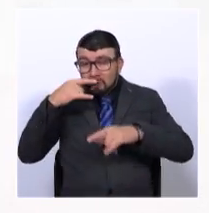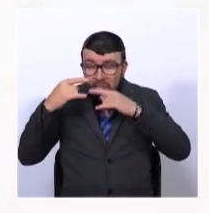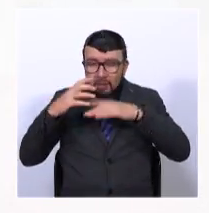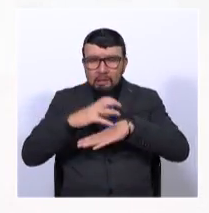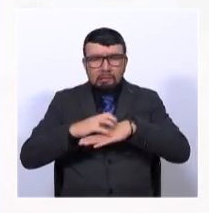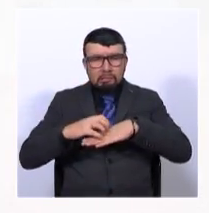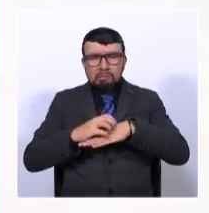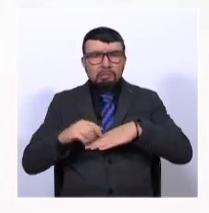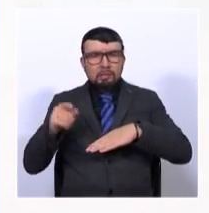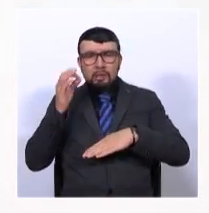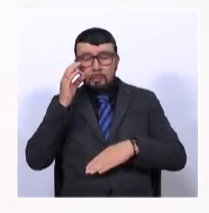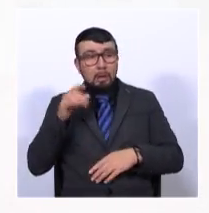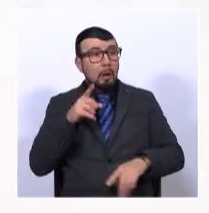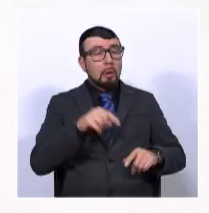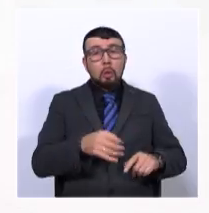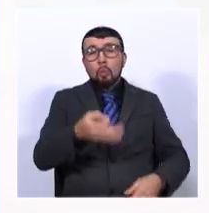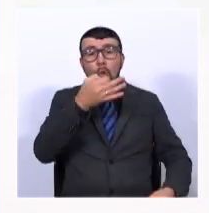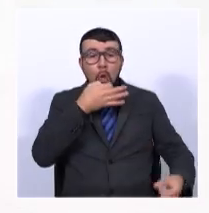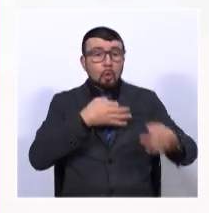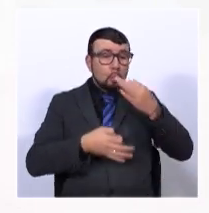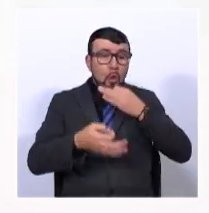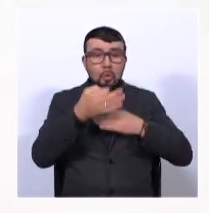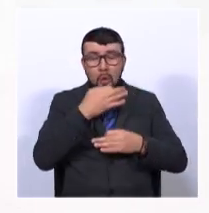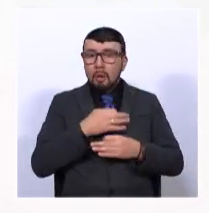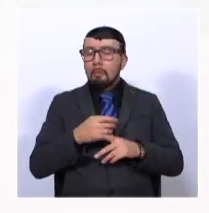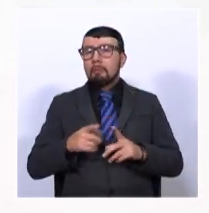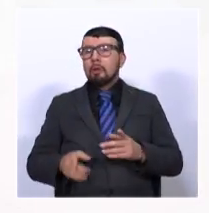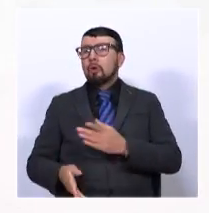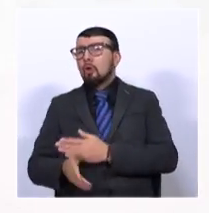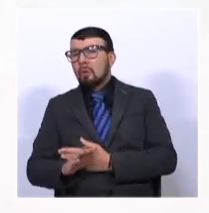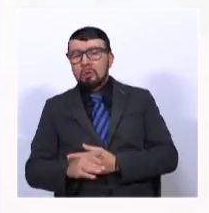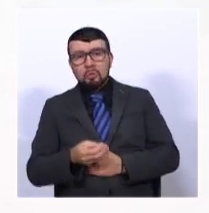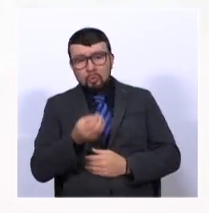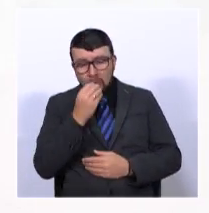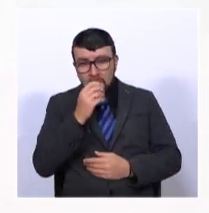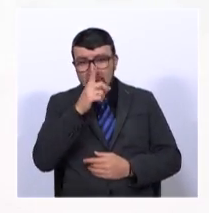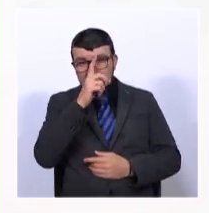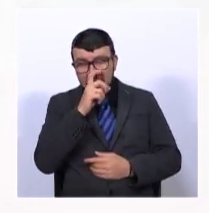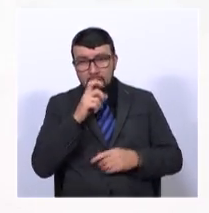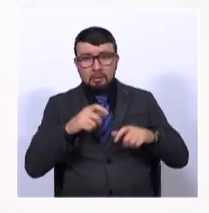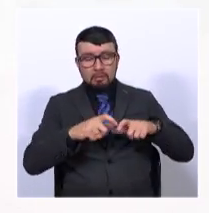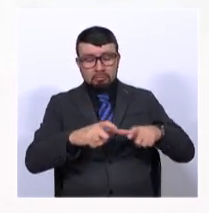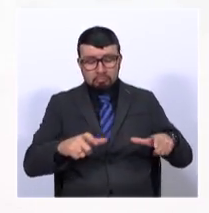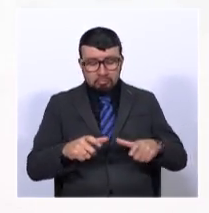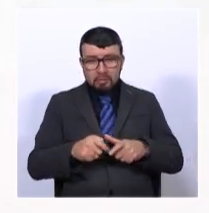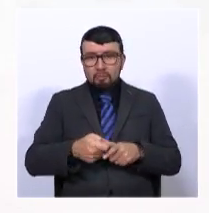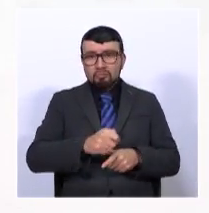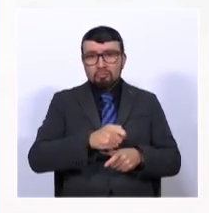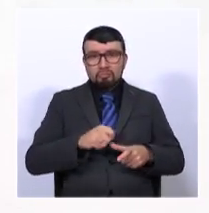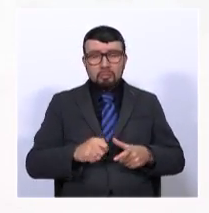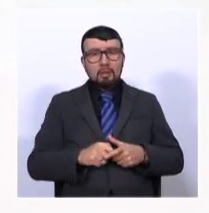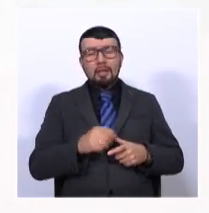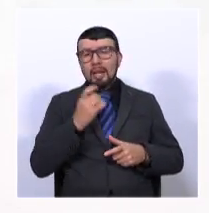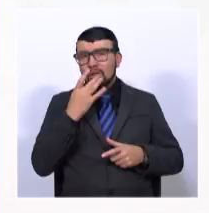porque mucha gente empieza a tomar medicamentos antialérgicos y siguen comiendo cerdo, enlatados, embutidos, azúcar, lácteos, pues ahí tiene la